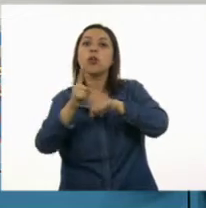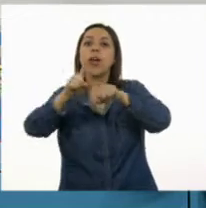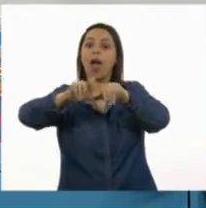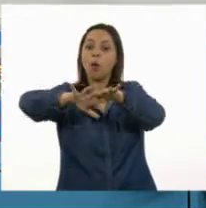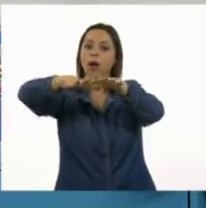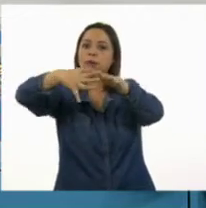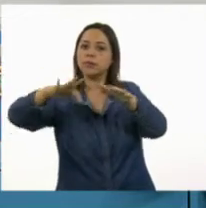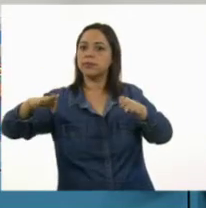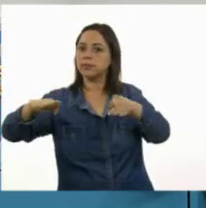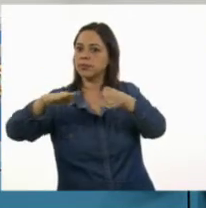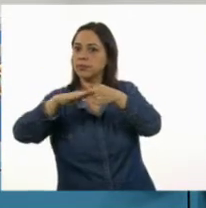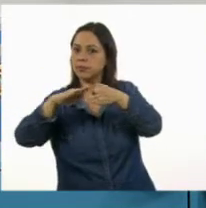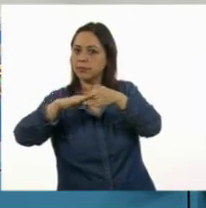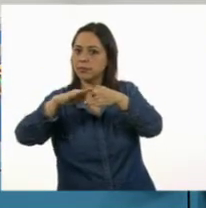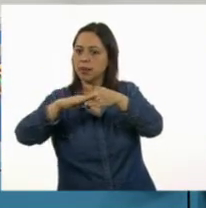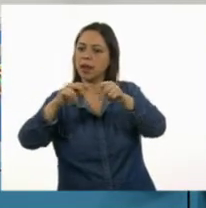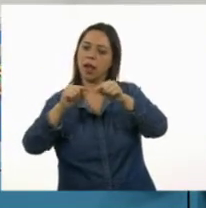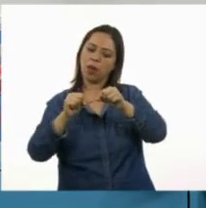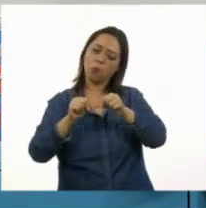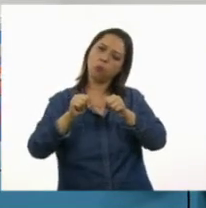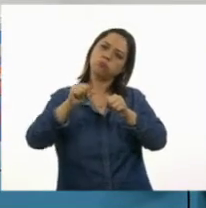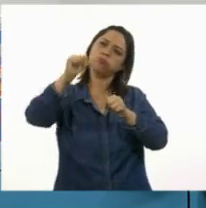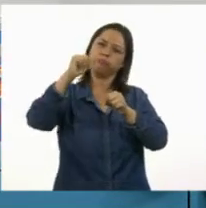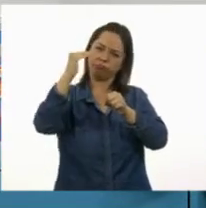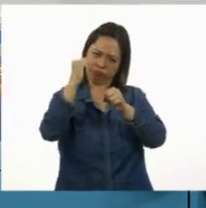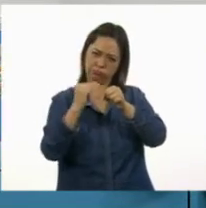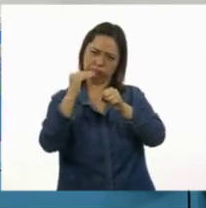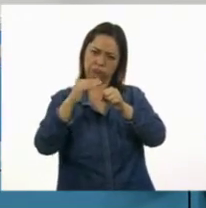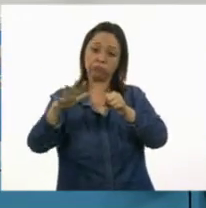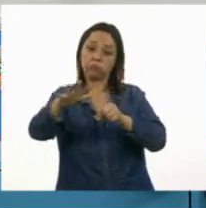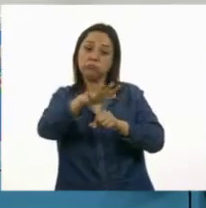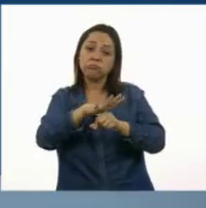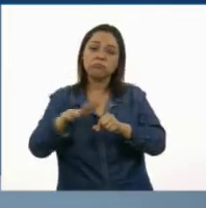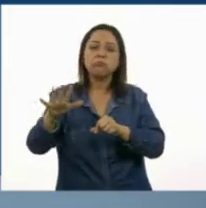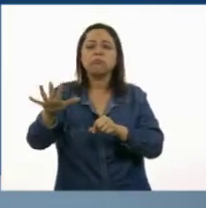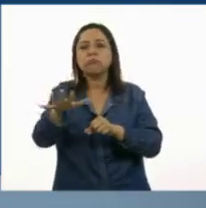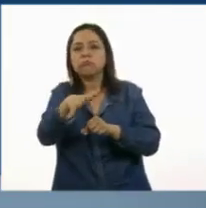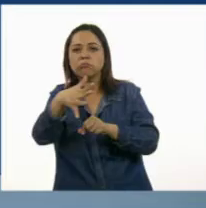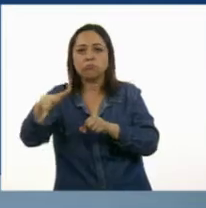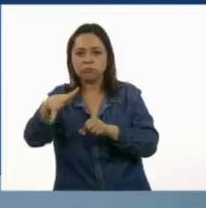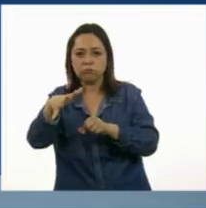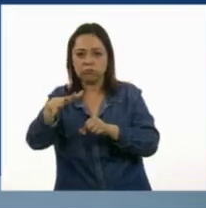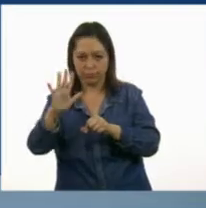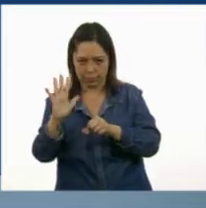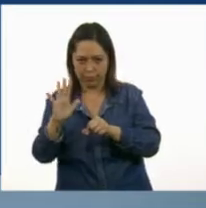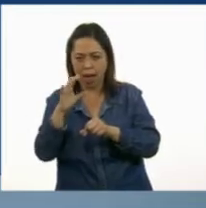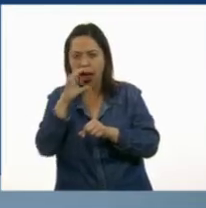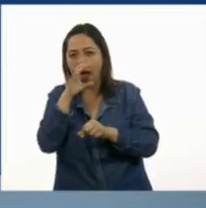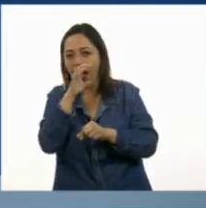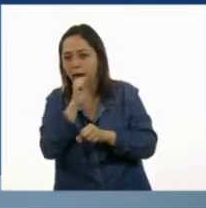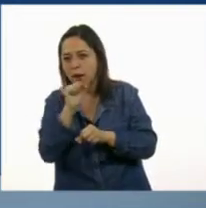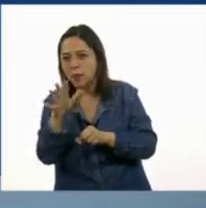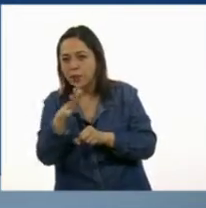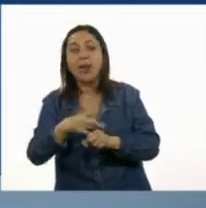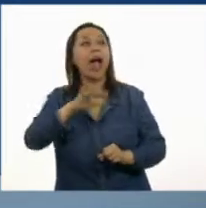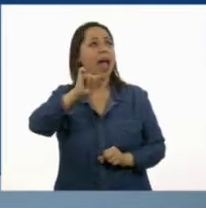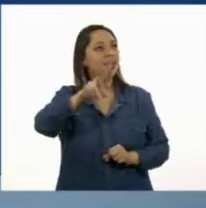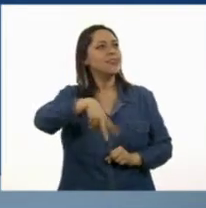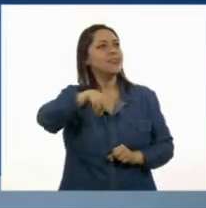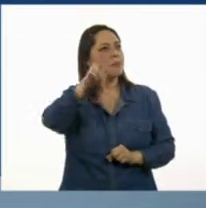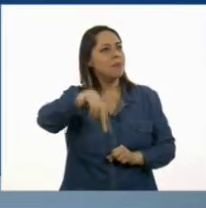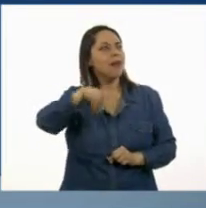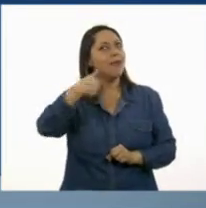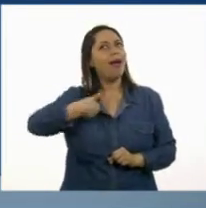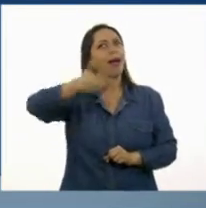una altitud menor, tiene una temperatura cálida. ¡Ay, sí es cierto! Eso lo hemos visto en